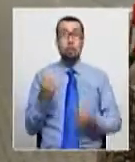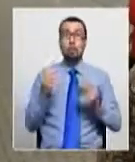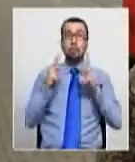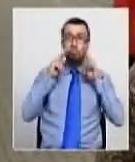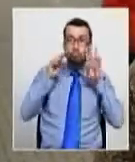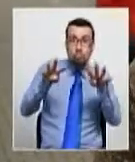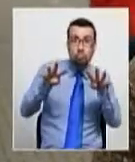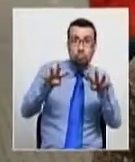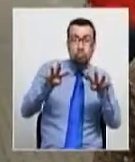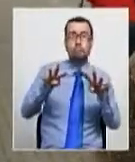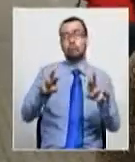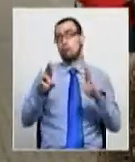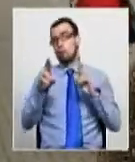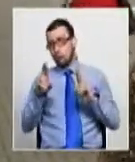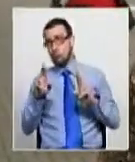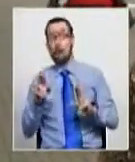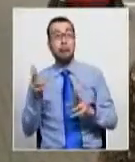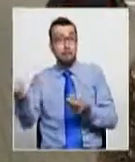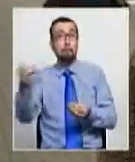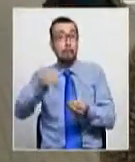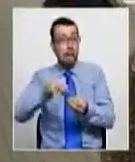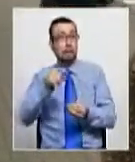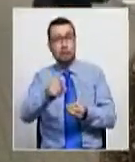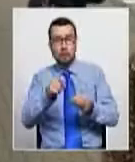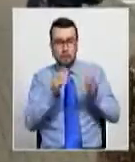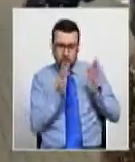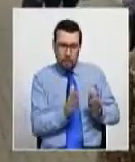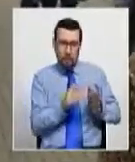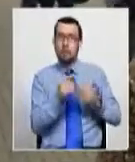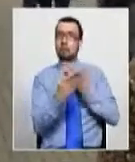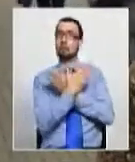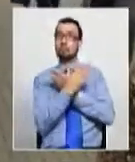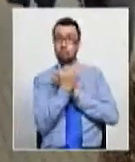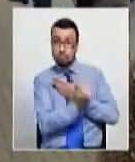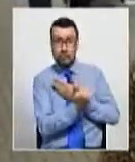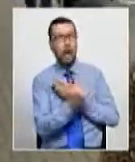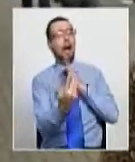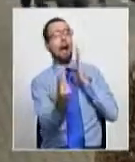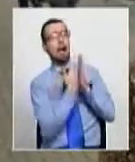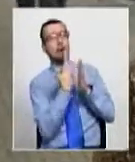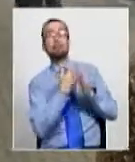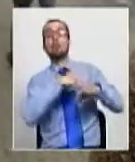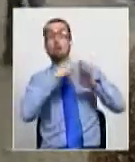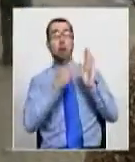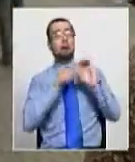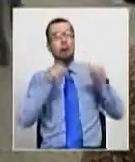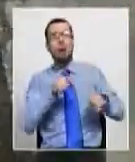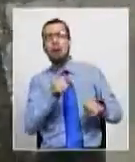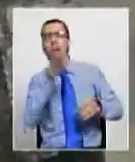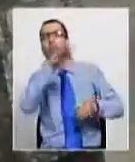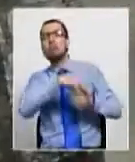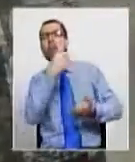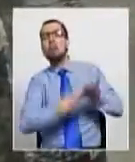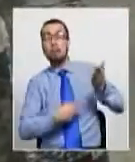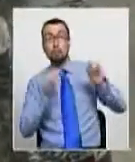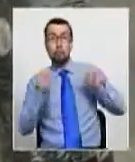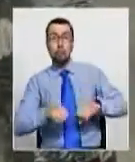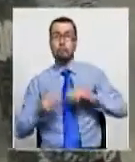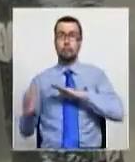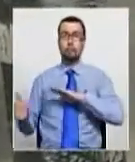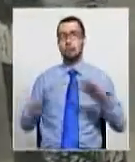está está viendo televisión para que así todos estemos informados acerca de qué es lo que vamos a votar claro